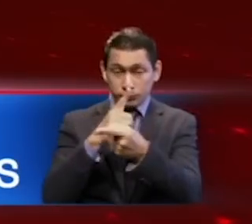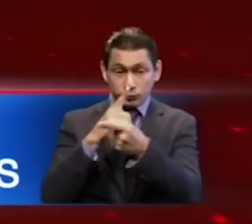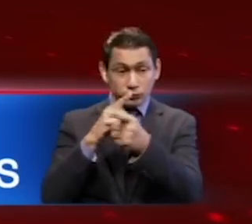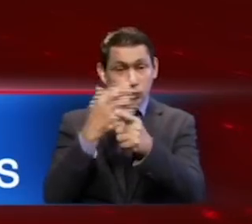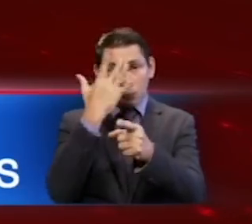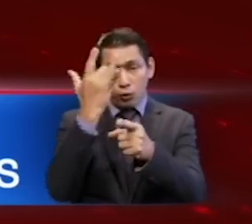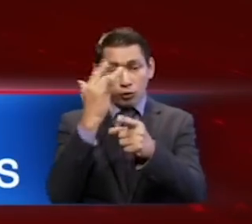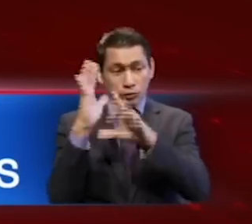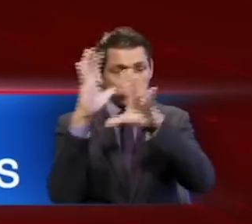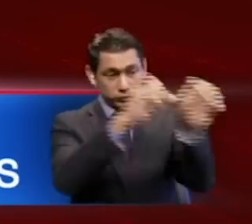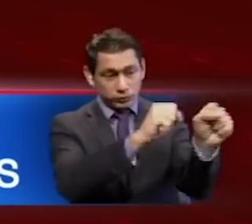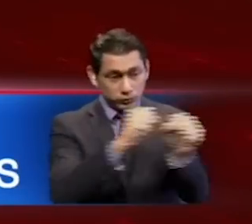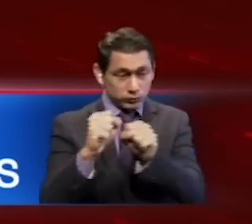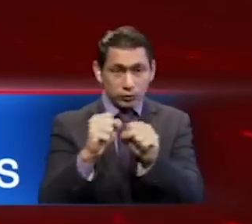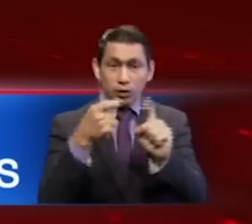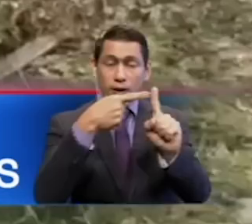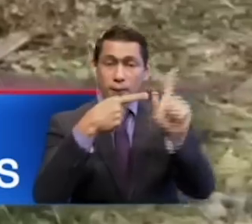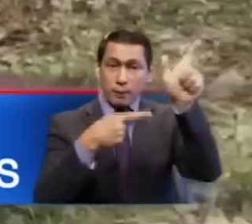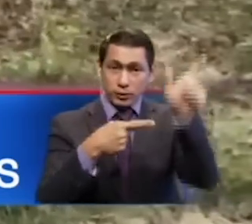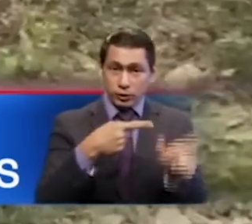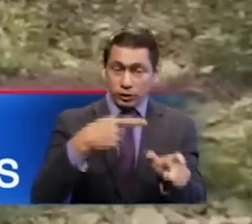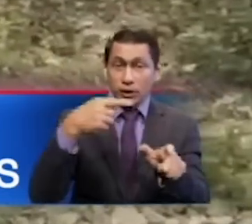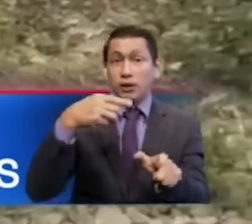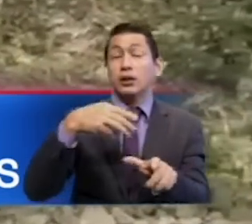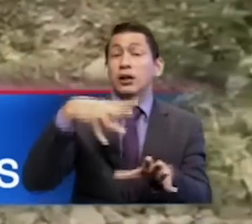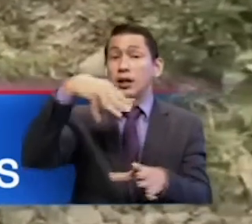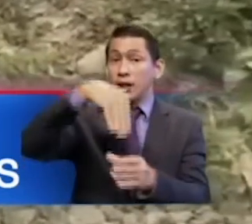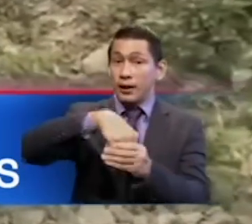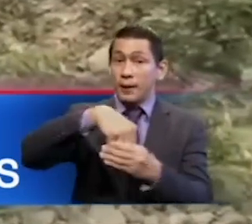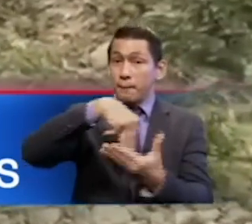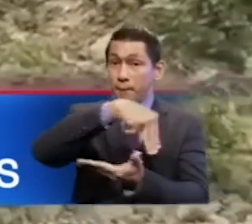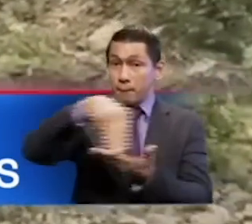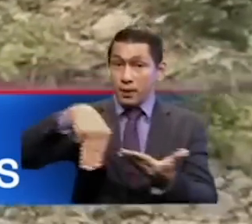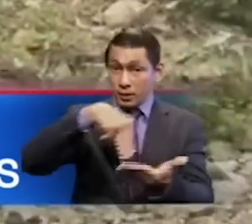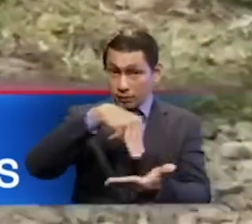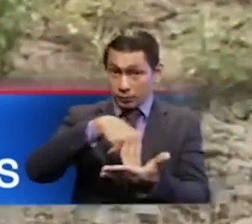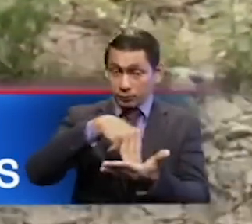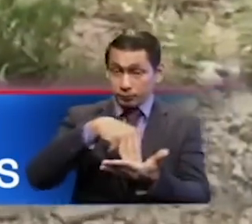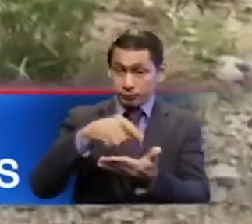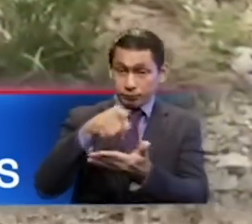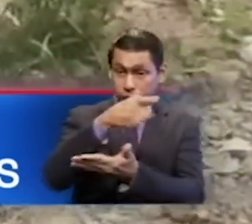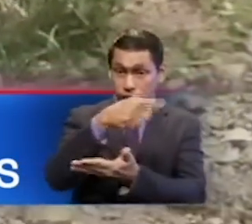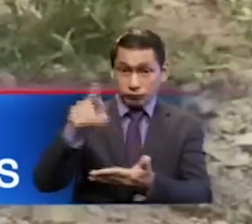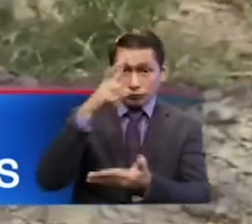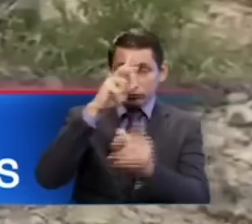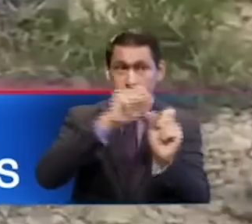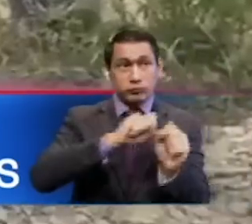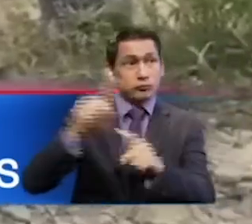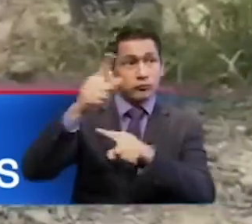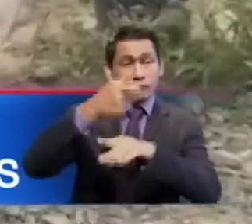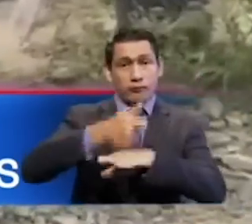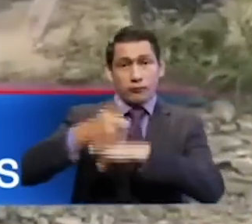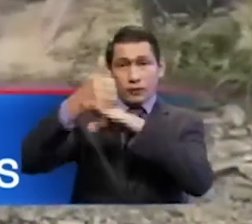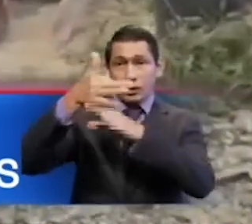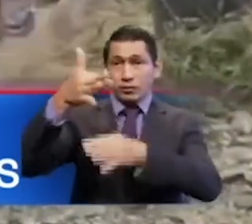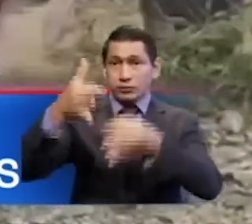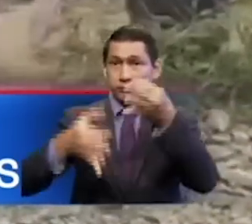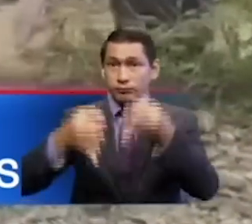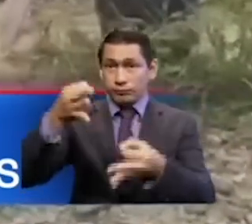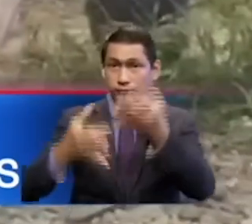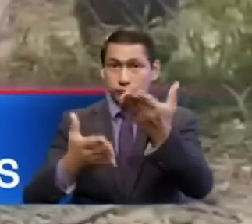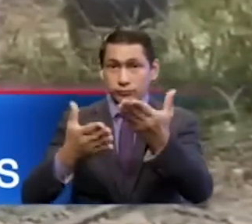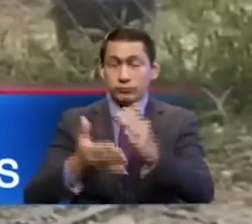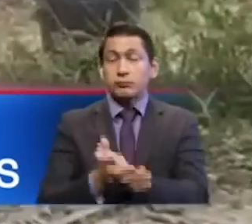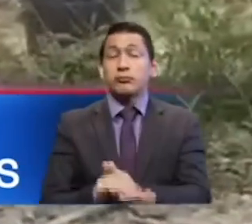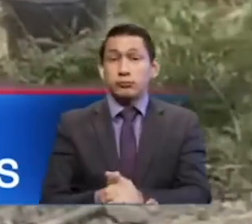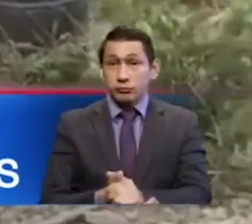la UNACE en la provincia de Manabí quedaron a órdenes de las autoridades judiciales para ser procesados, mientras